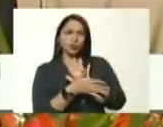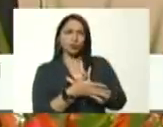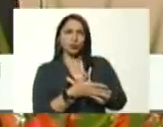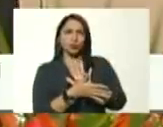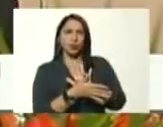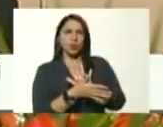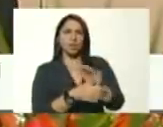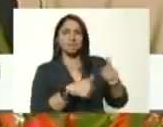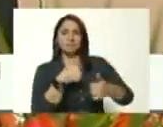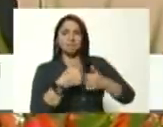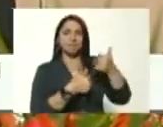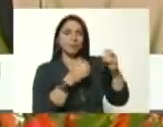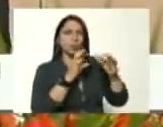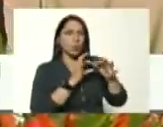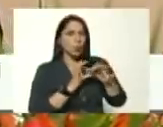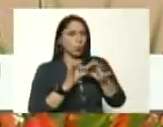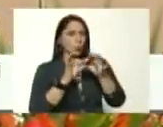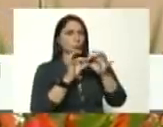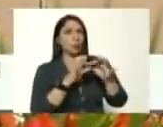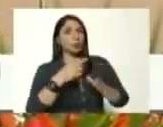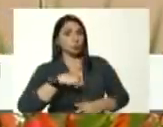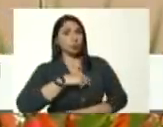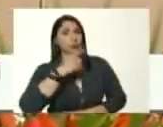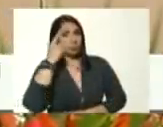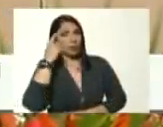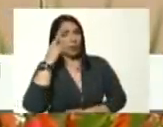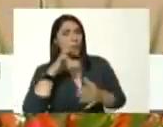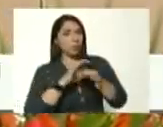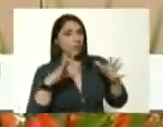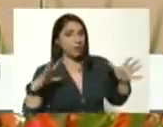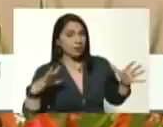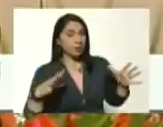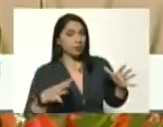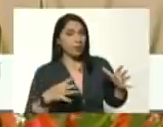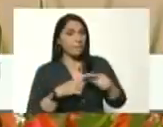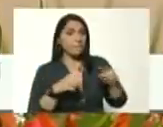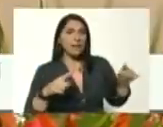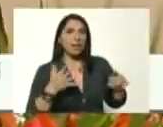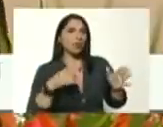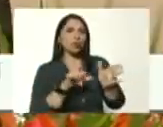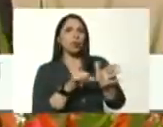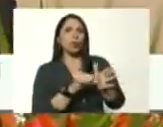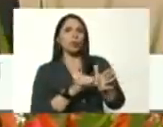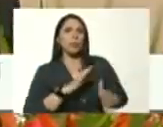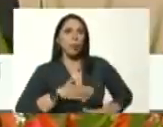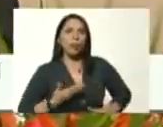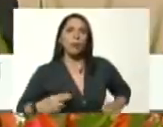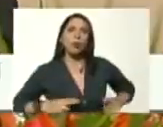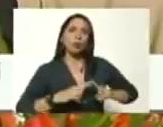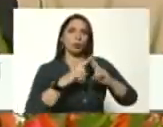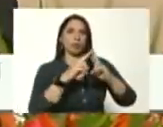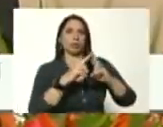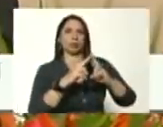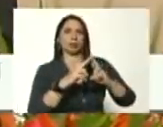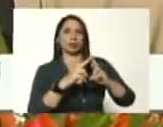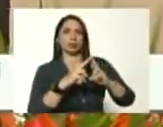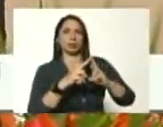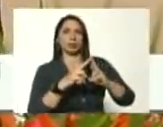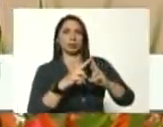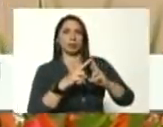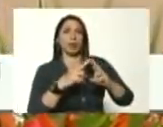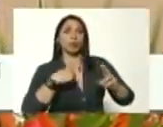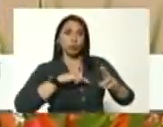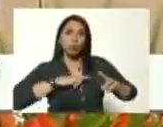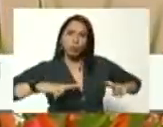une ya sabemos lo que nos divide pero en donde nos podemos encontrar nos